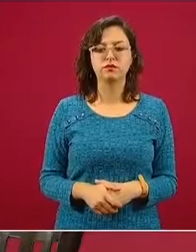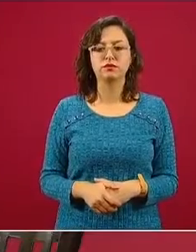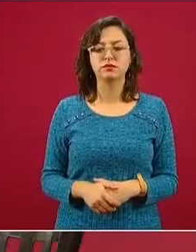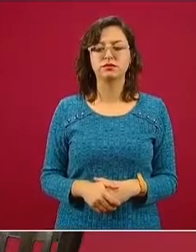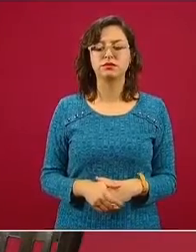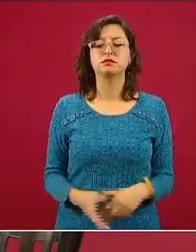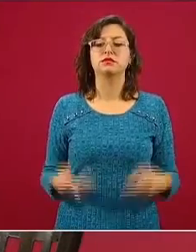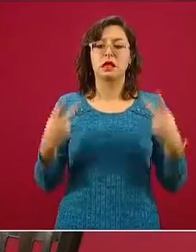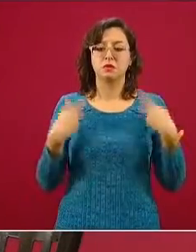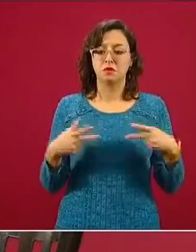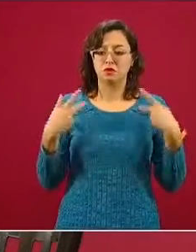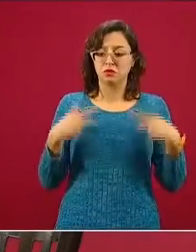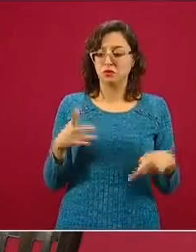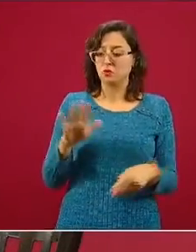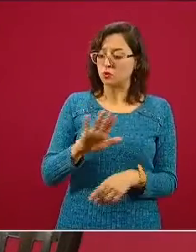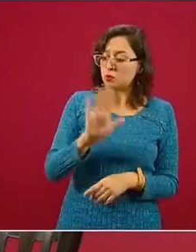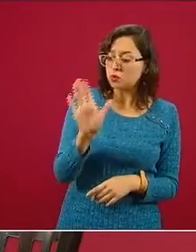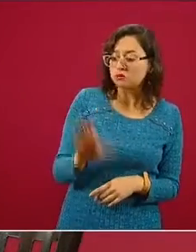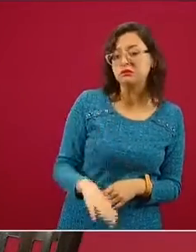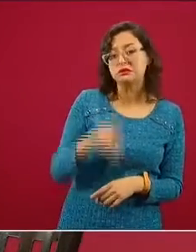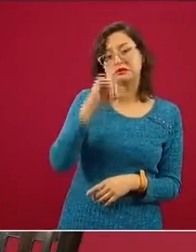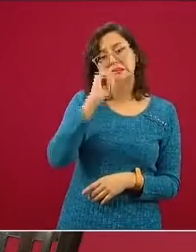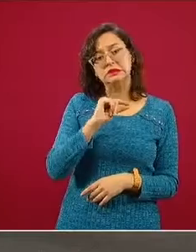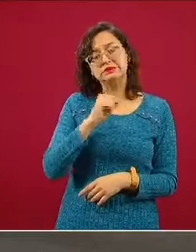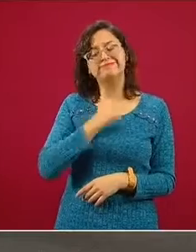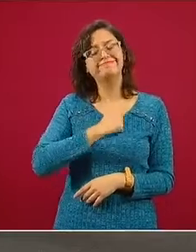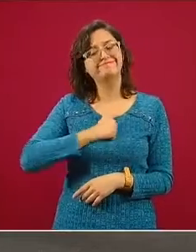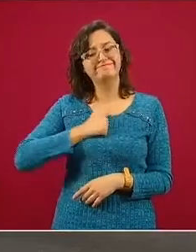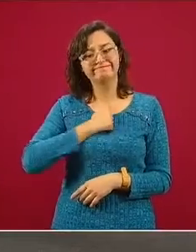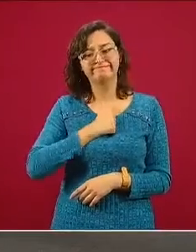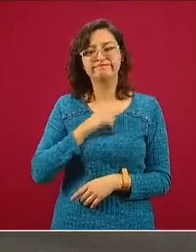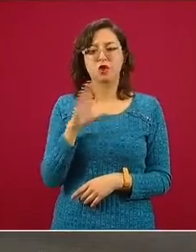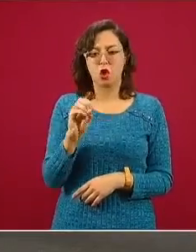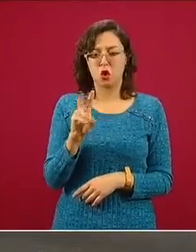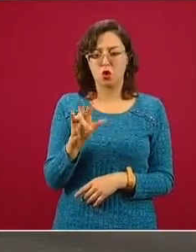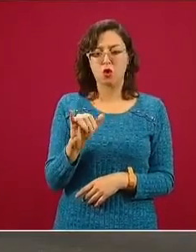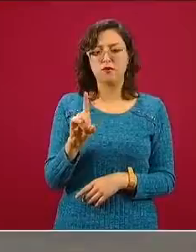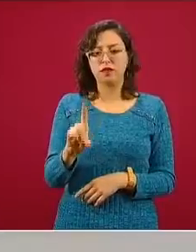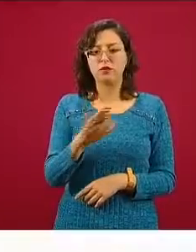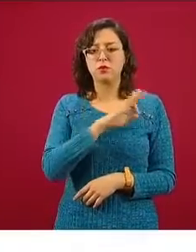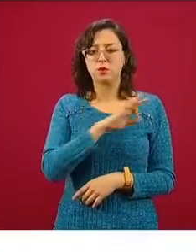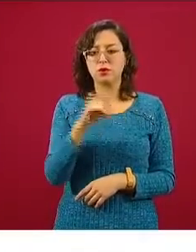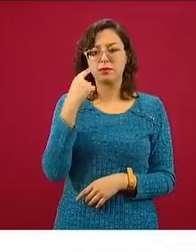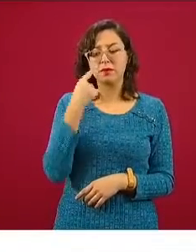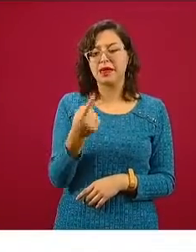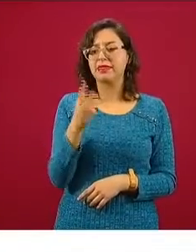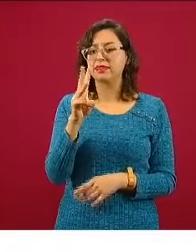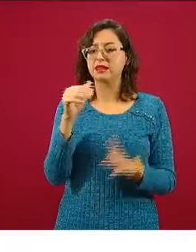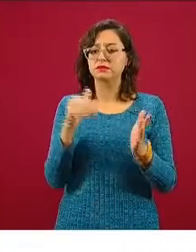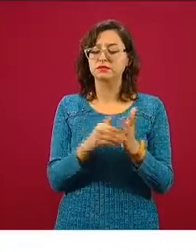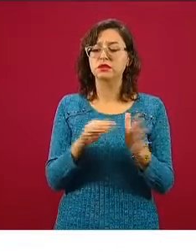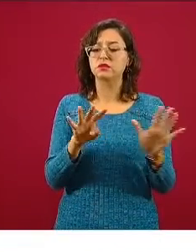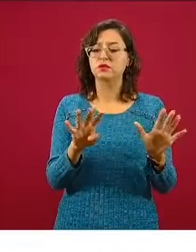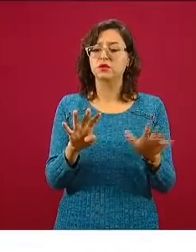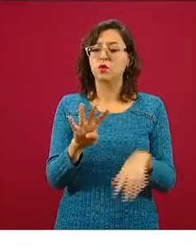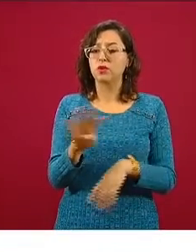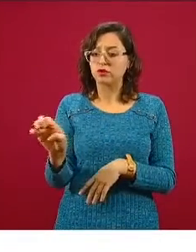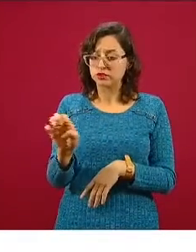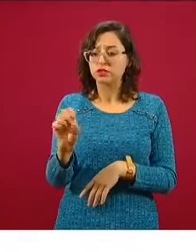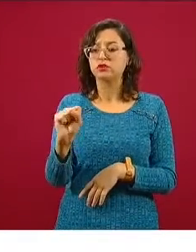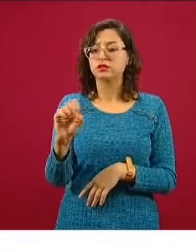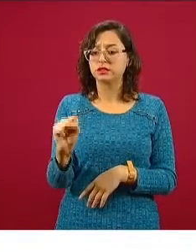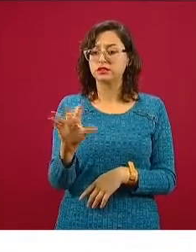de personas que muy lamentablemente perdieron la vida por tener COVID, y vemos a estas 3.465